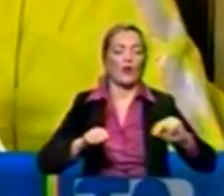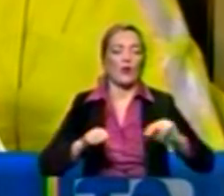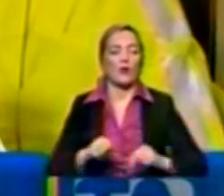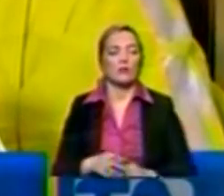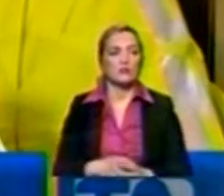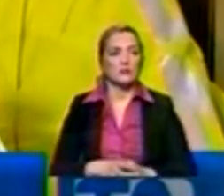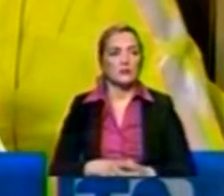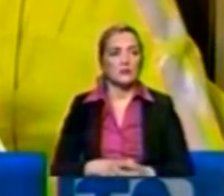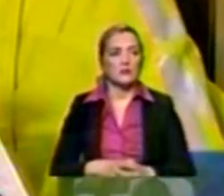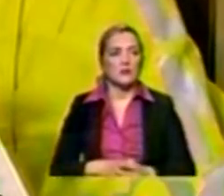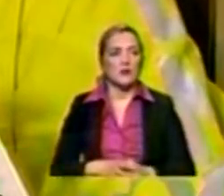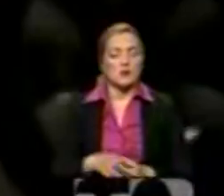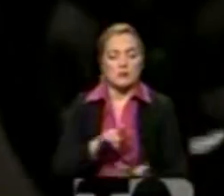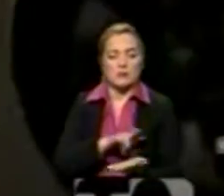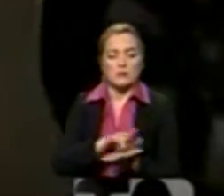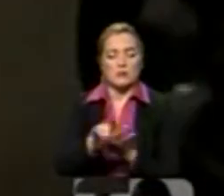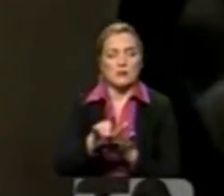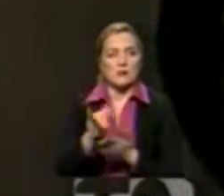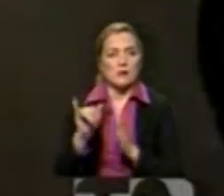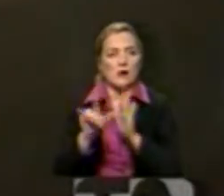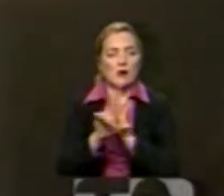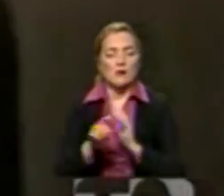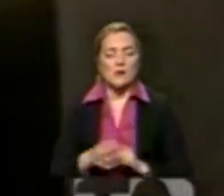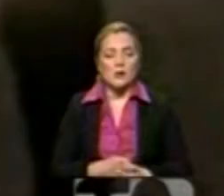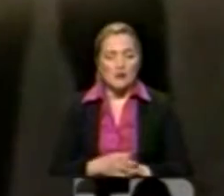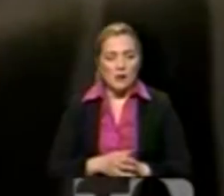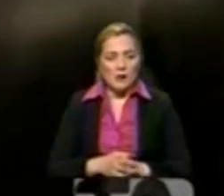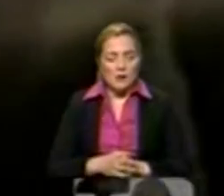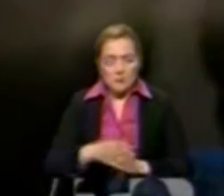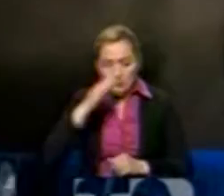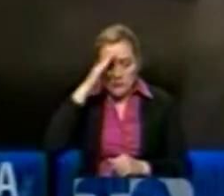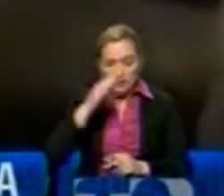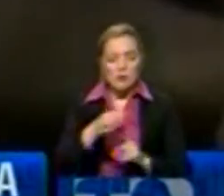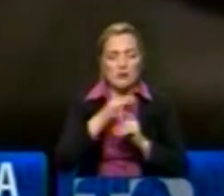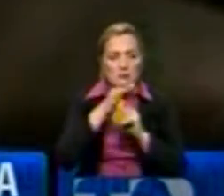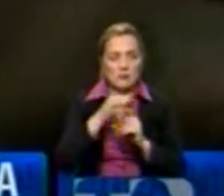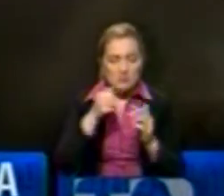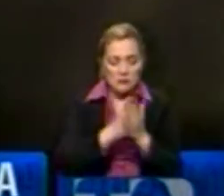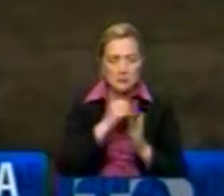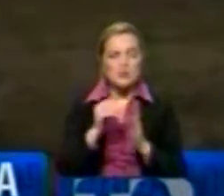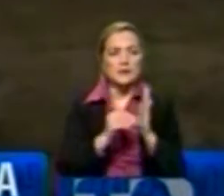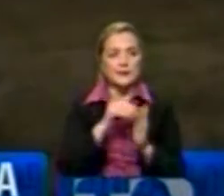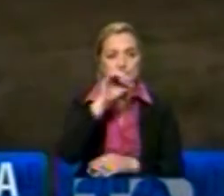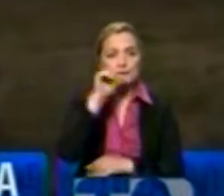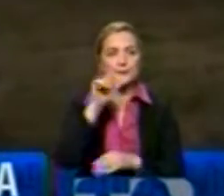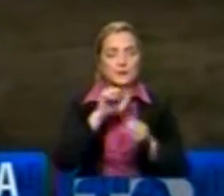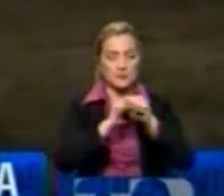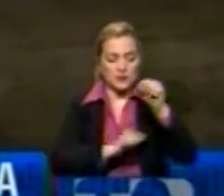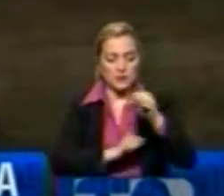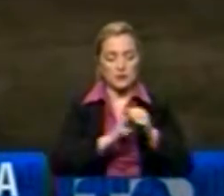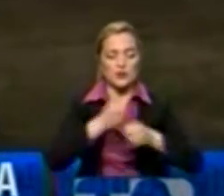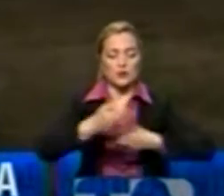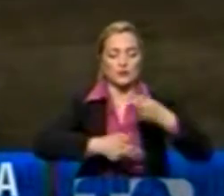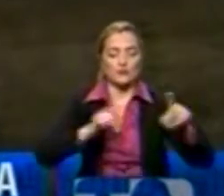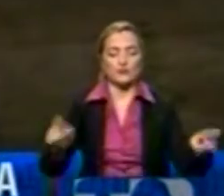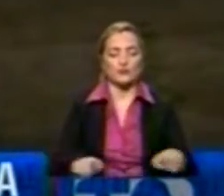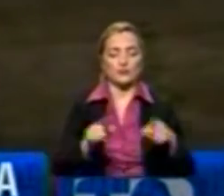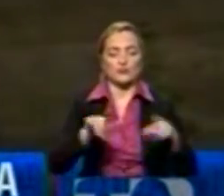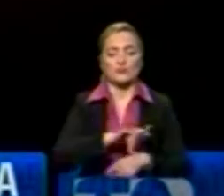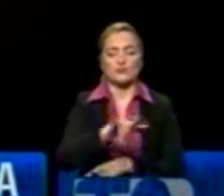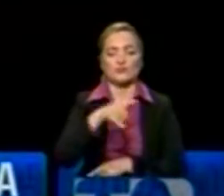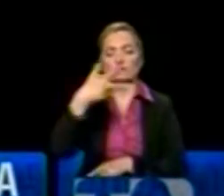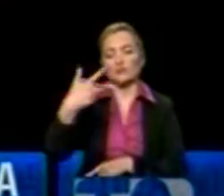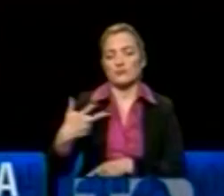algunas o una pista clandestina. A la fecha, los agentes de antinarcóticos de la Policía Nacional han detectado 3 casos de narcoavionetas en la provincia de